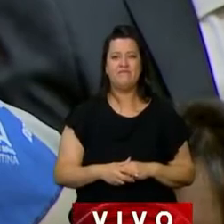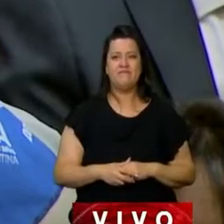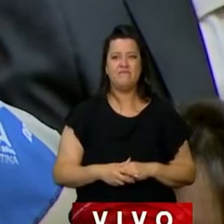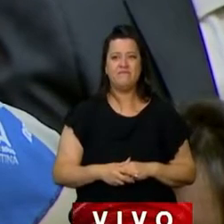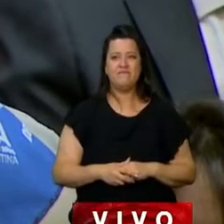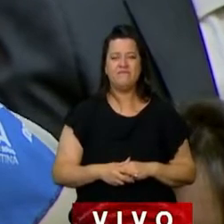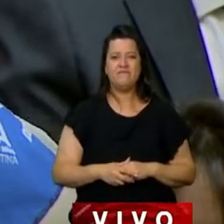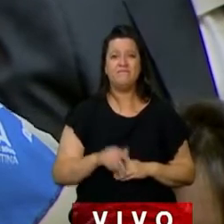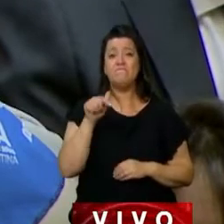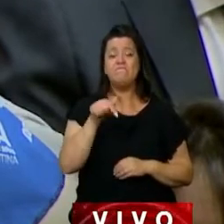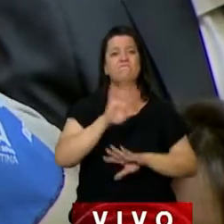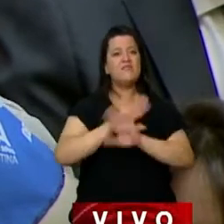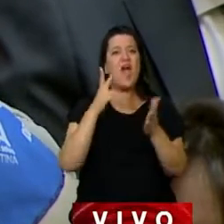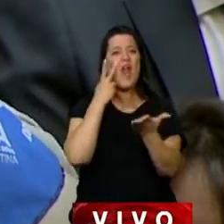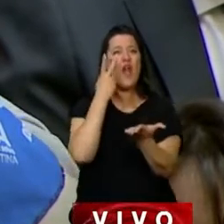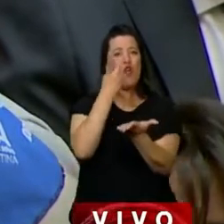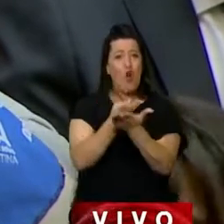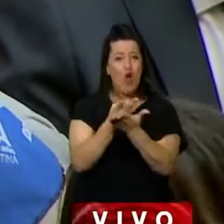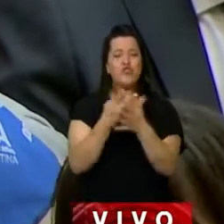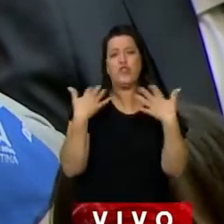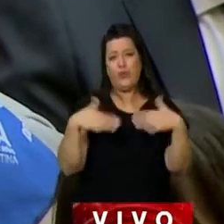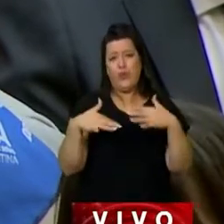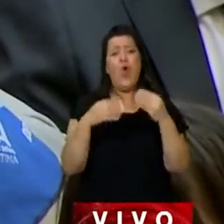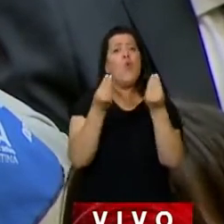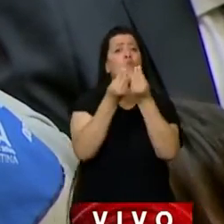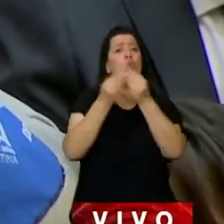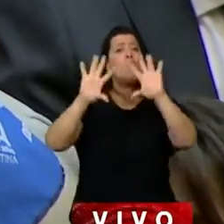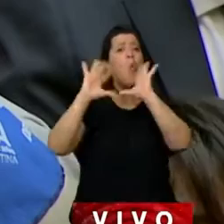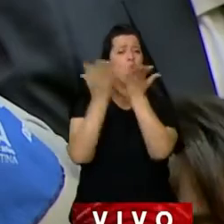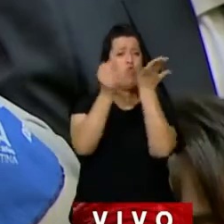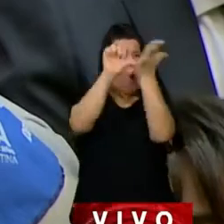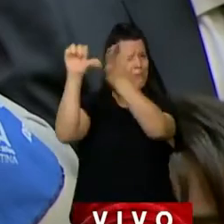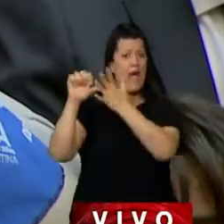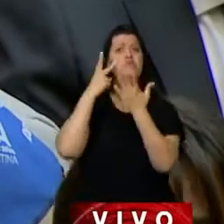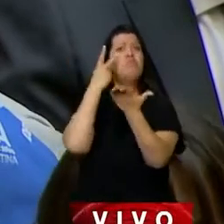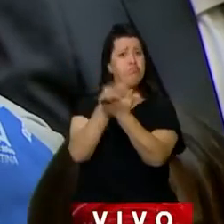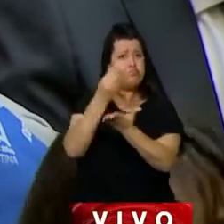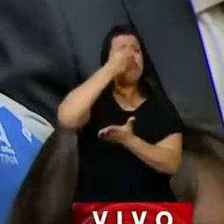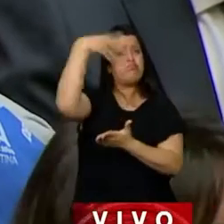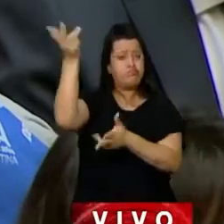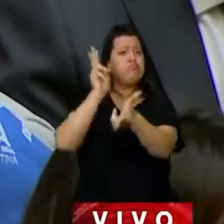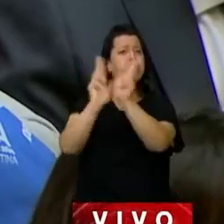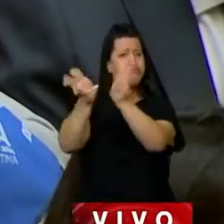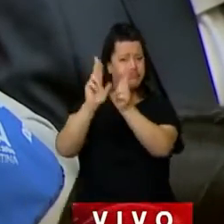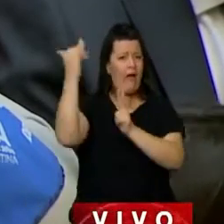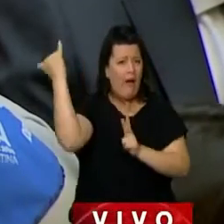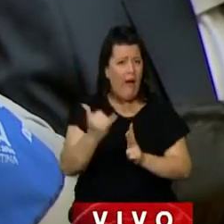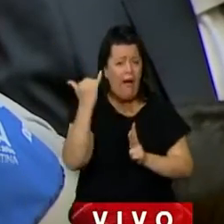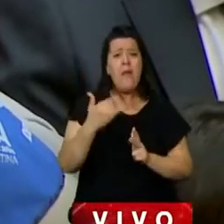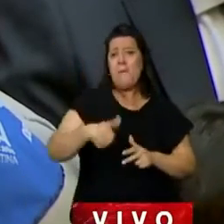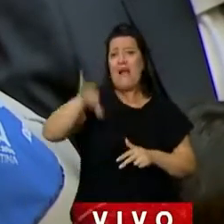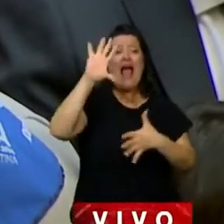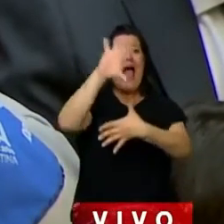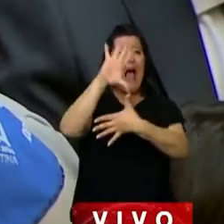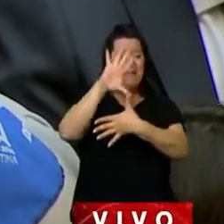Finalmente, esto está reconocido en una gran cantidad de países del mundo, esto está reconocido en la inmensa mayoría de los